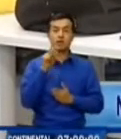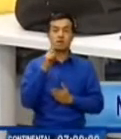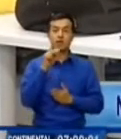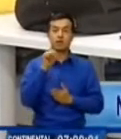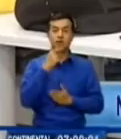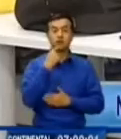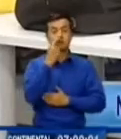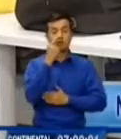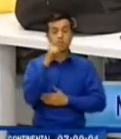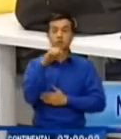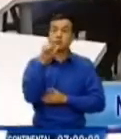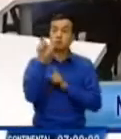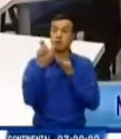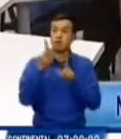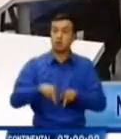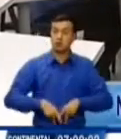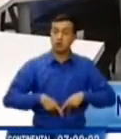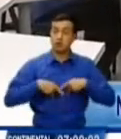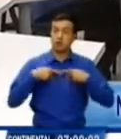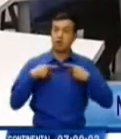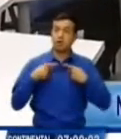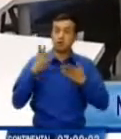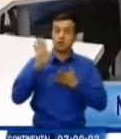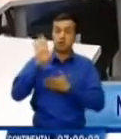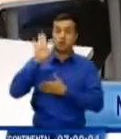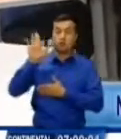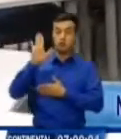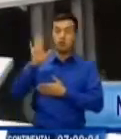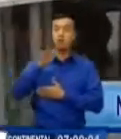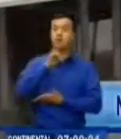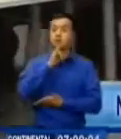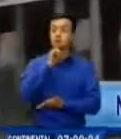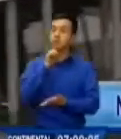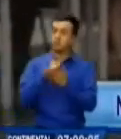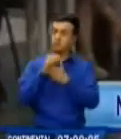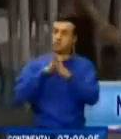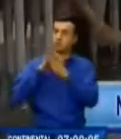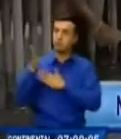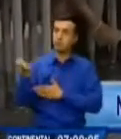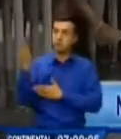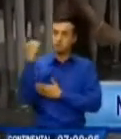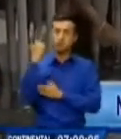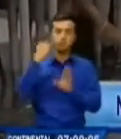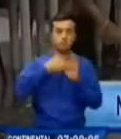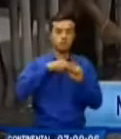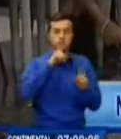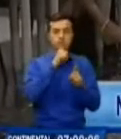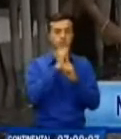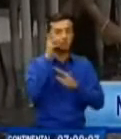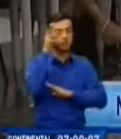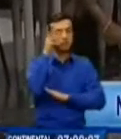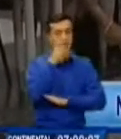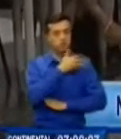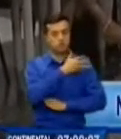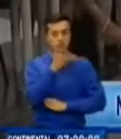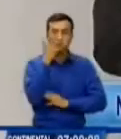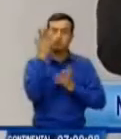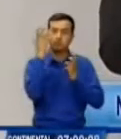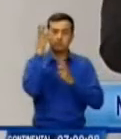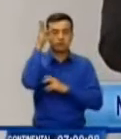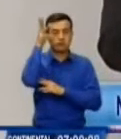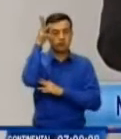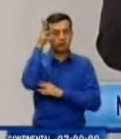ecuatorianos residentes en Estados Unidos, con título de tercer nivel en cualquier área, que quieran aplicar al concurso de méritos de oposición Quiero Ser